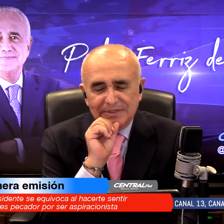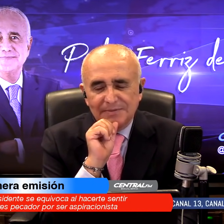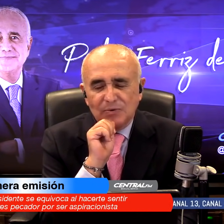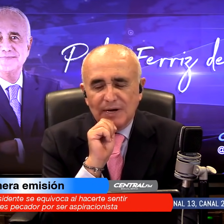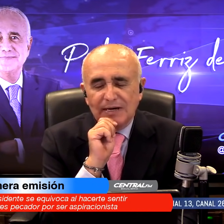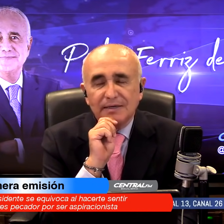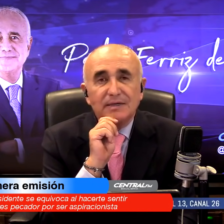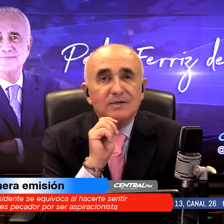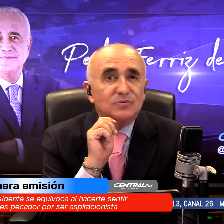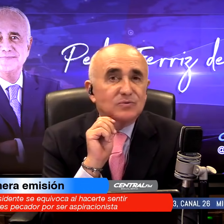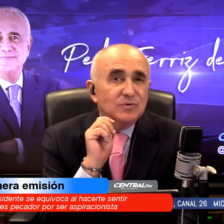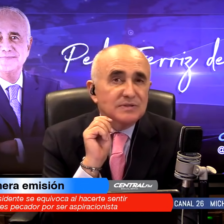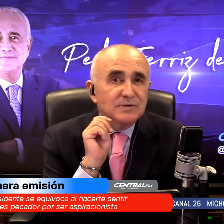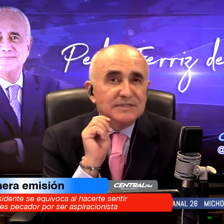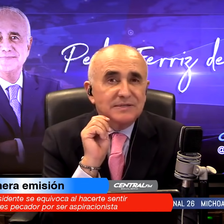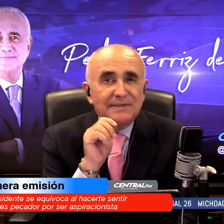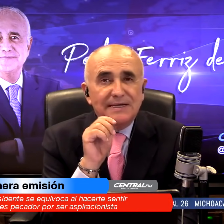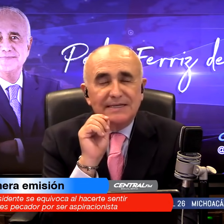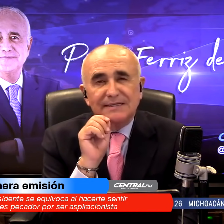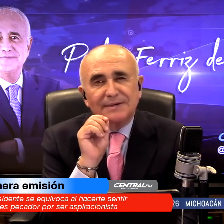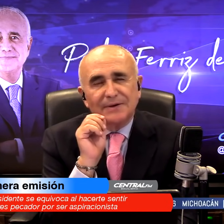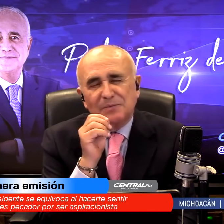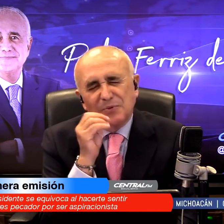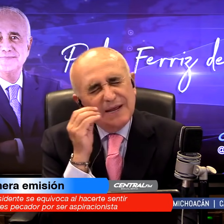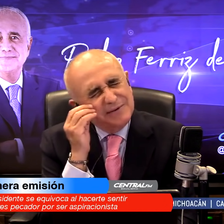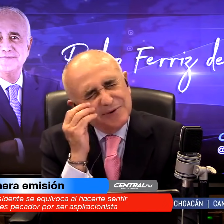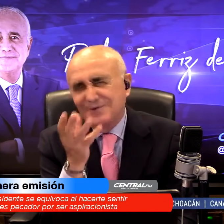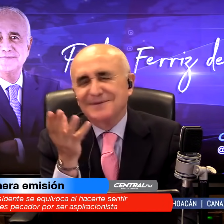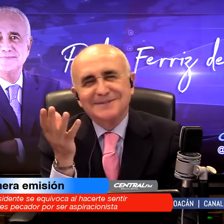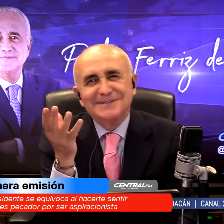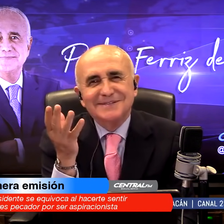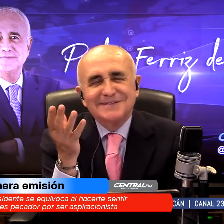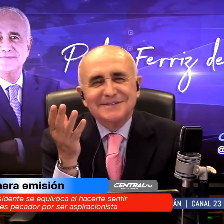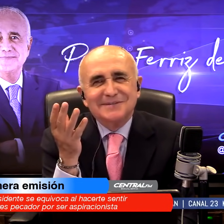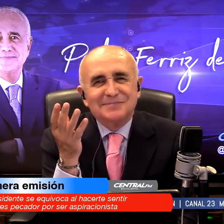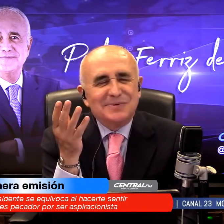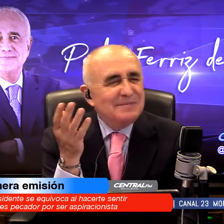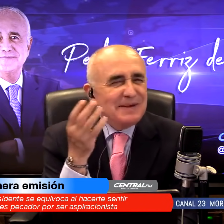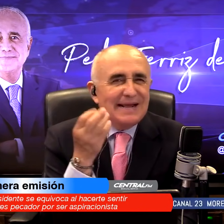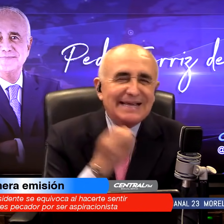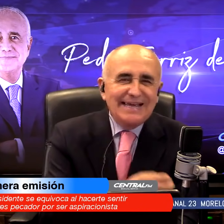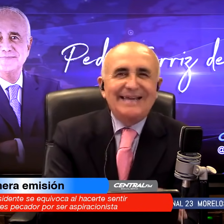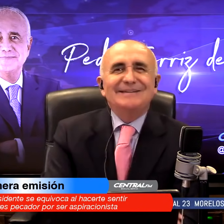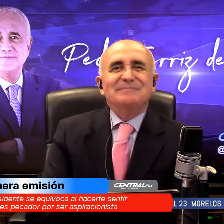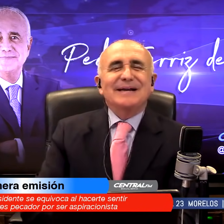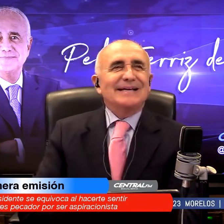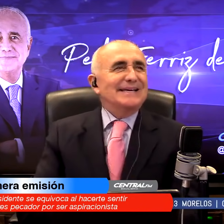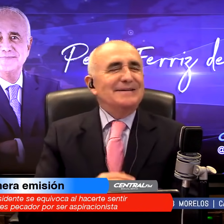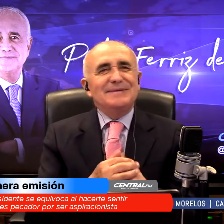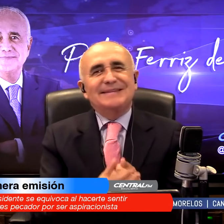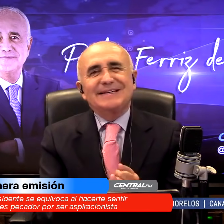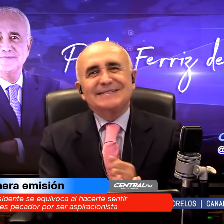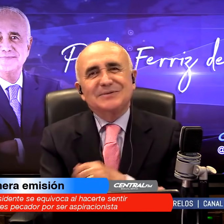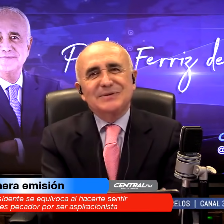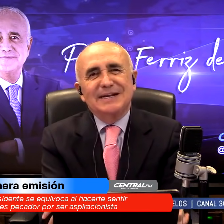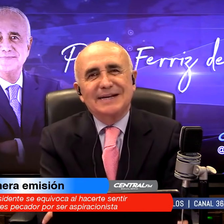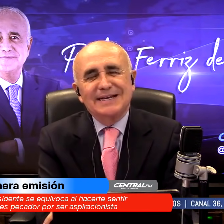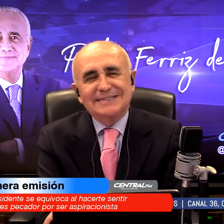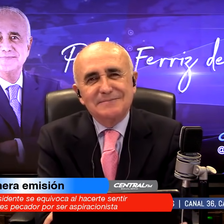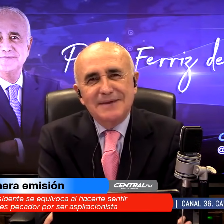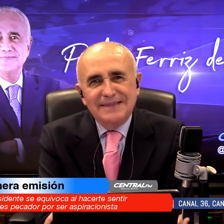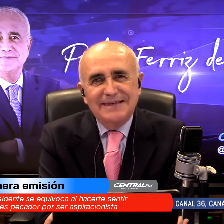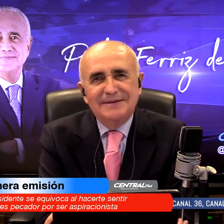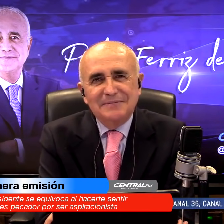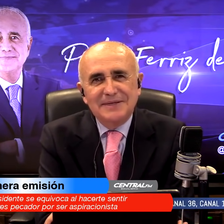mexicanos y mejorar sus condiciones de vida y de trabajo por ahí no por ahí para que para que meterse con la